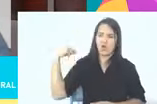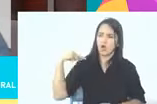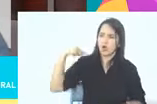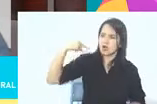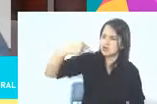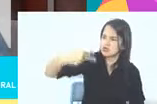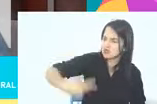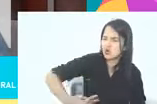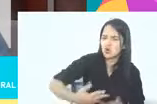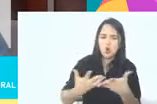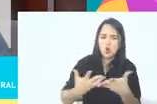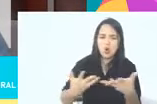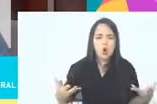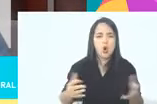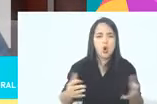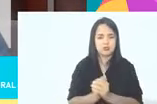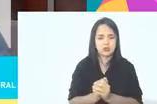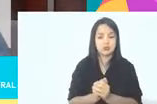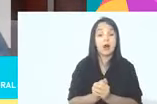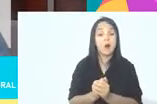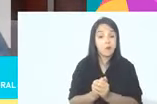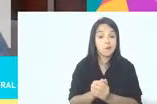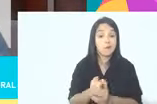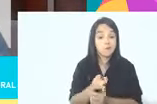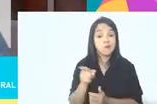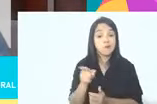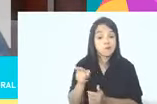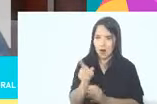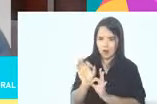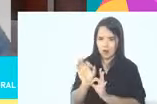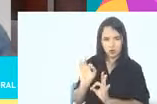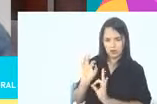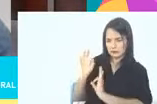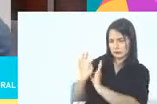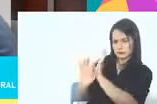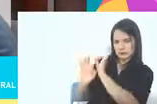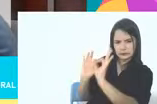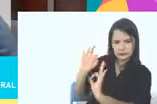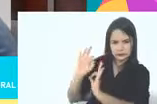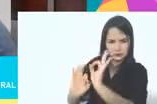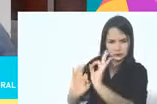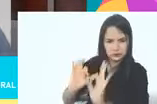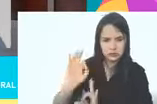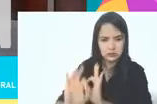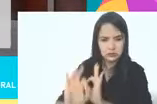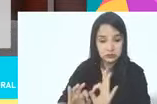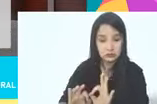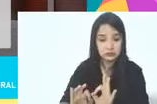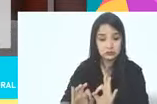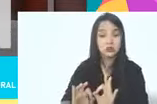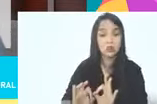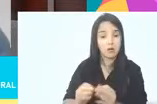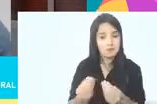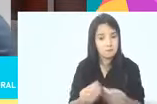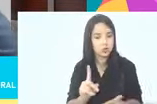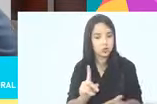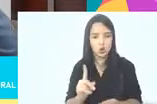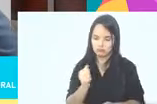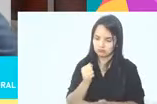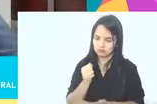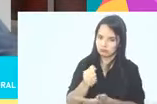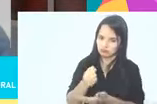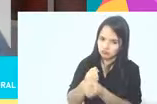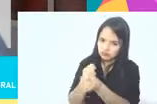muy importante esa articulación. Tenemos estos días para que se inscriban y se comuniquen